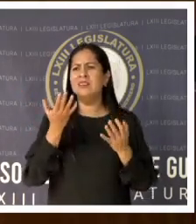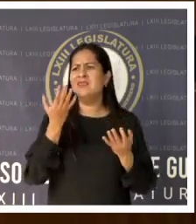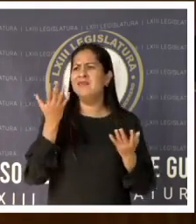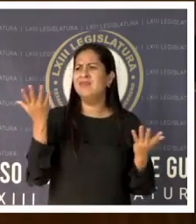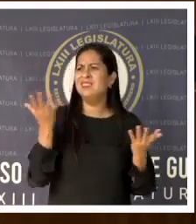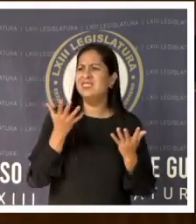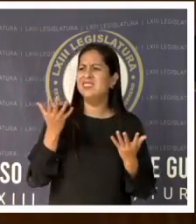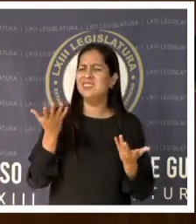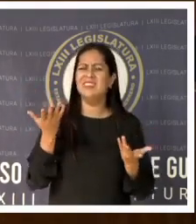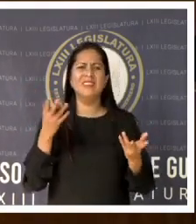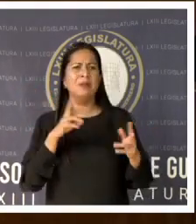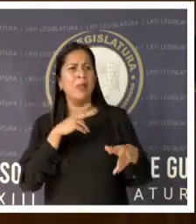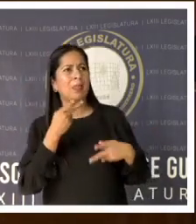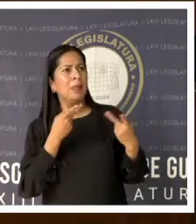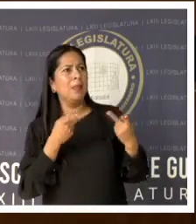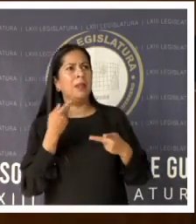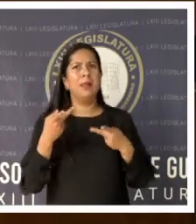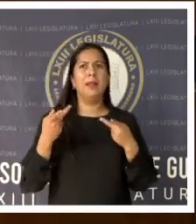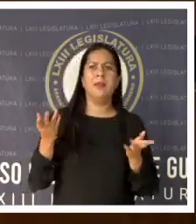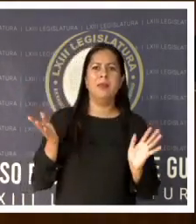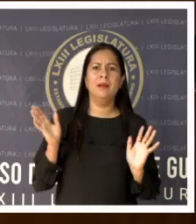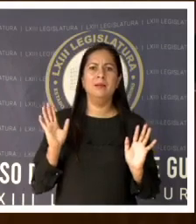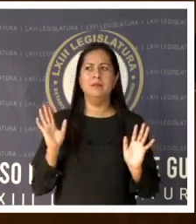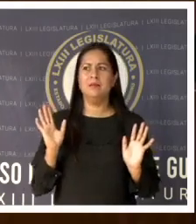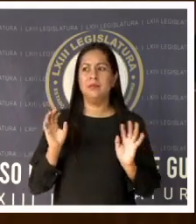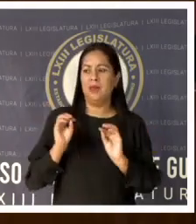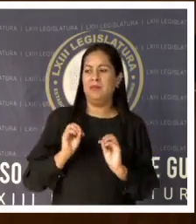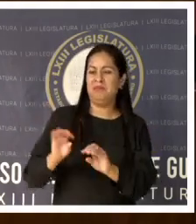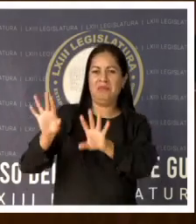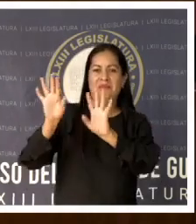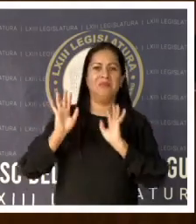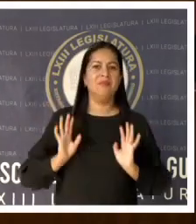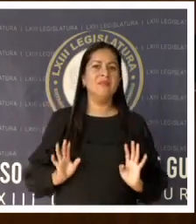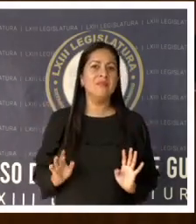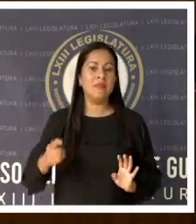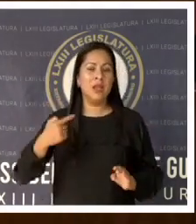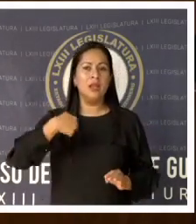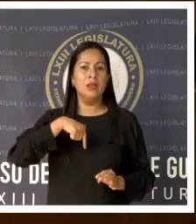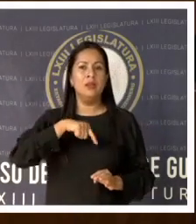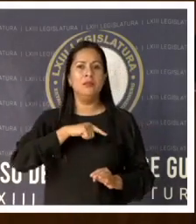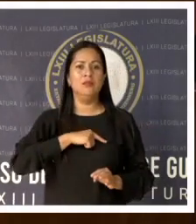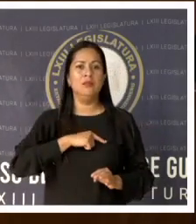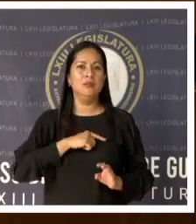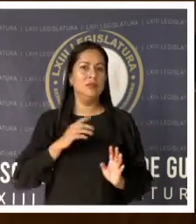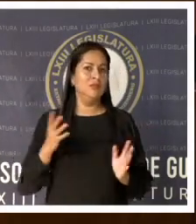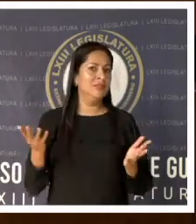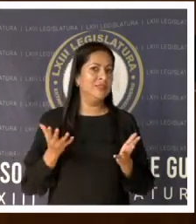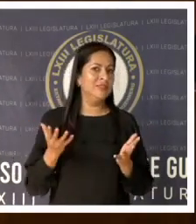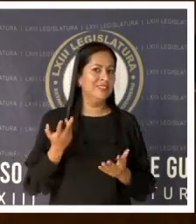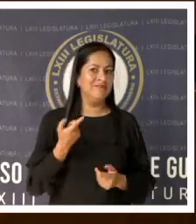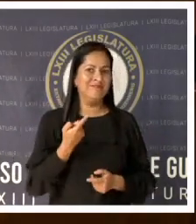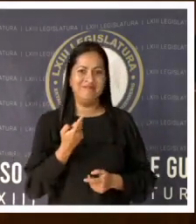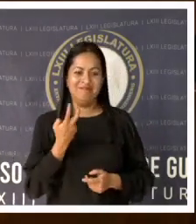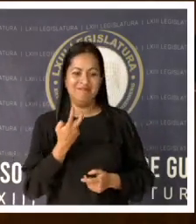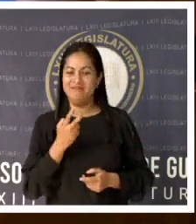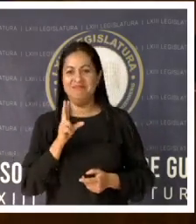hablaban y decían y Lala y ahí los dejaron nosotros no hacemos eso